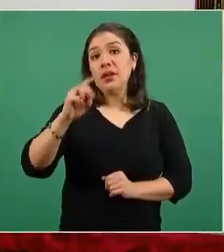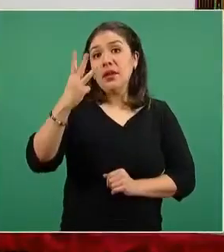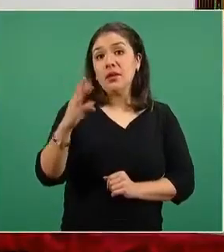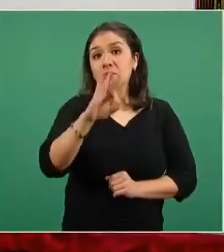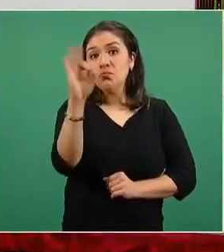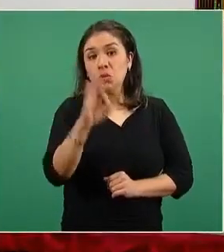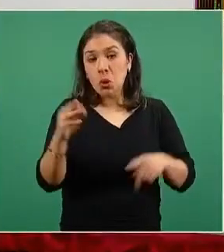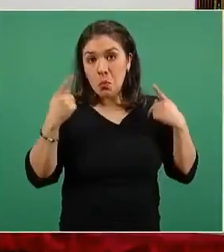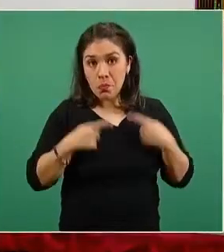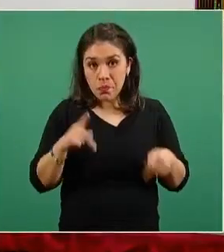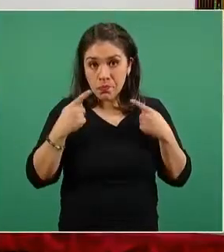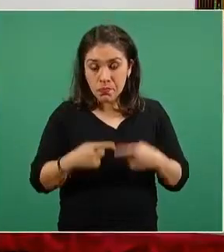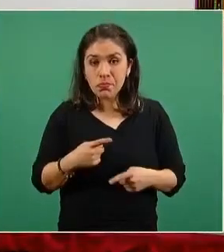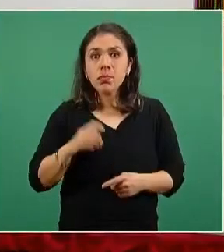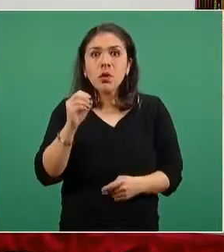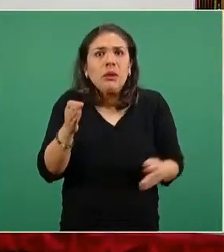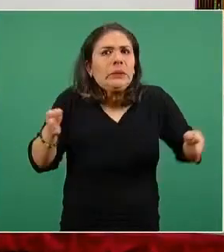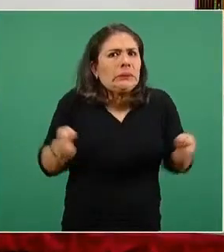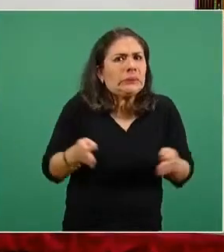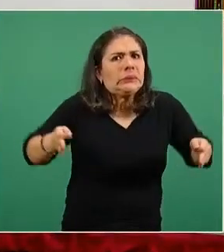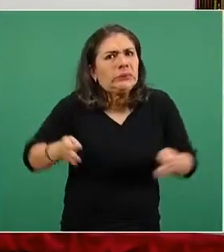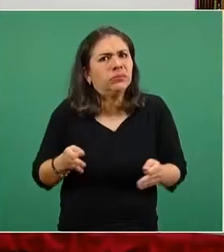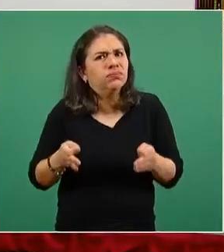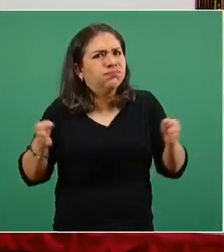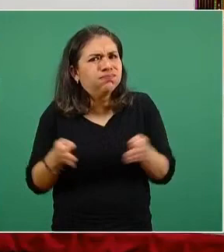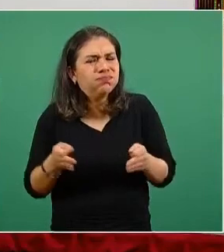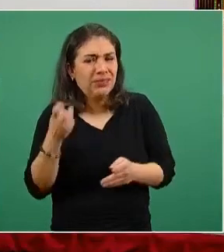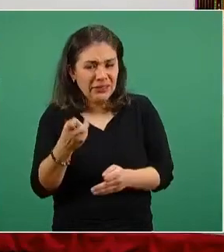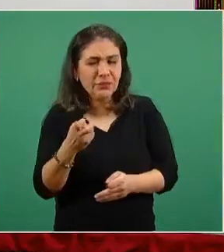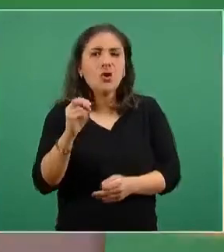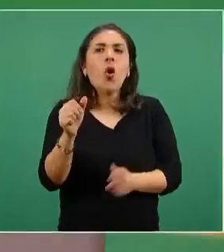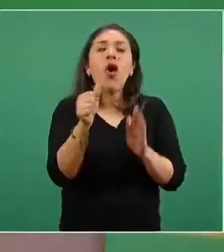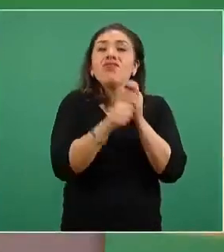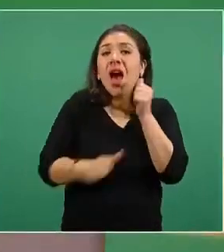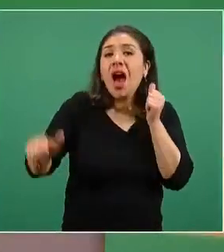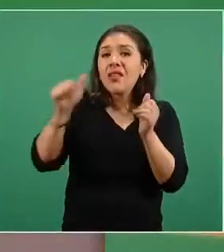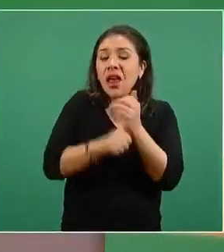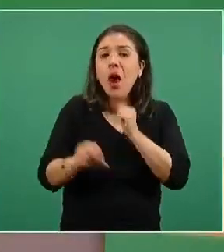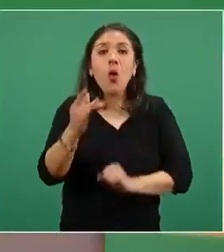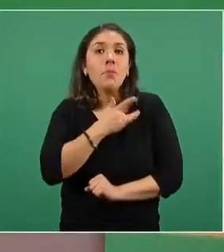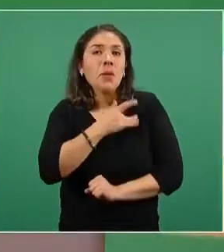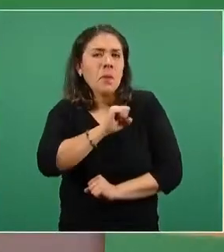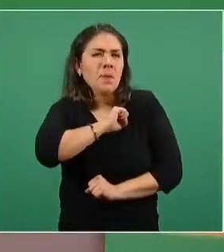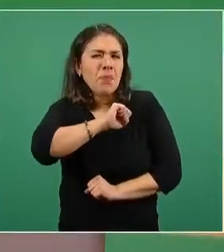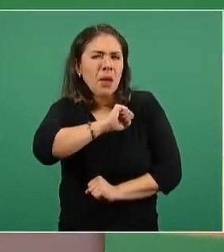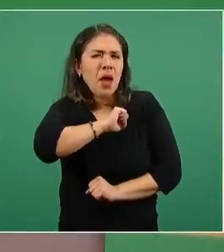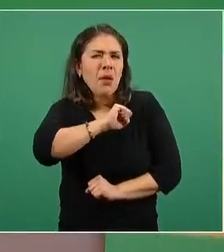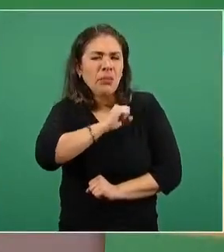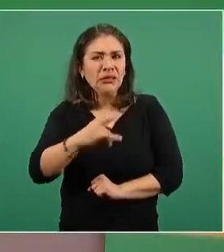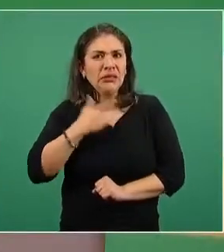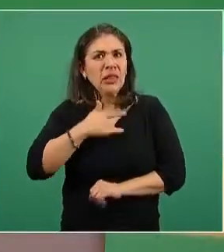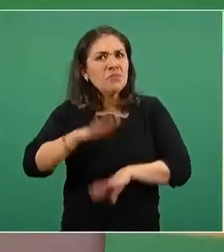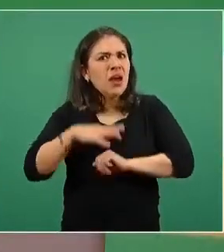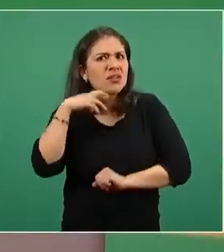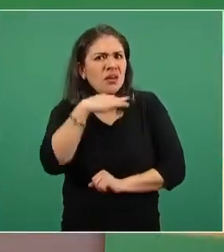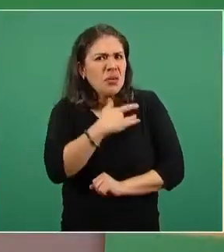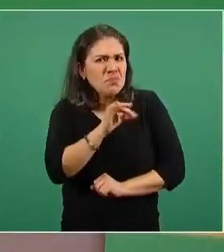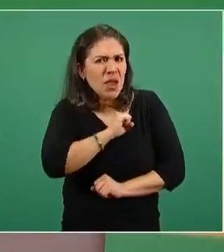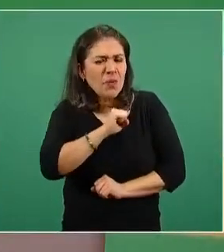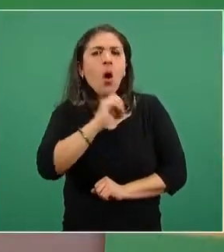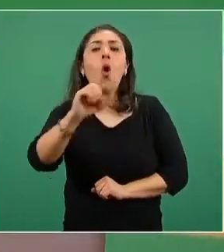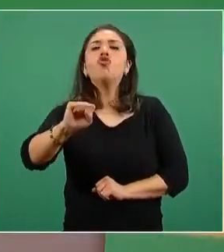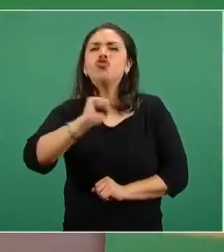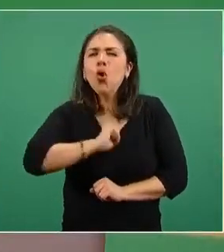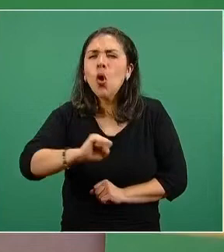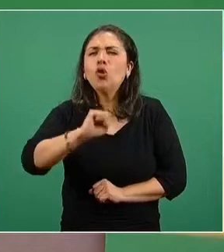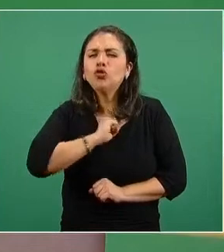33%, escalofríos 33%, diarrea, taquicardia, que es sensación de que el corazón está acelerado, tos,